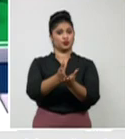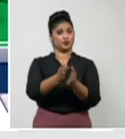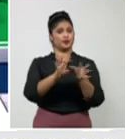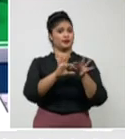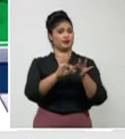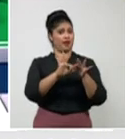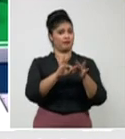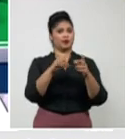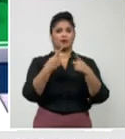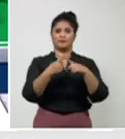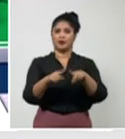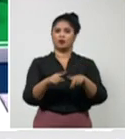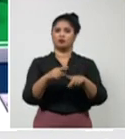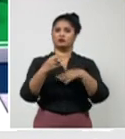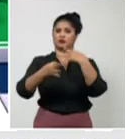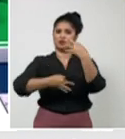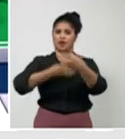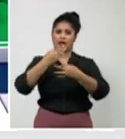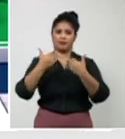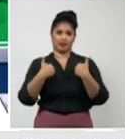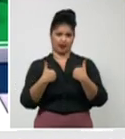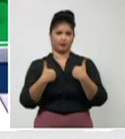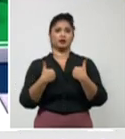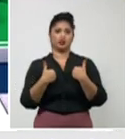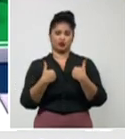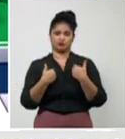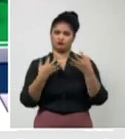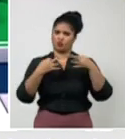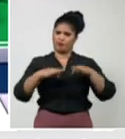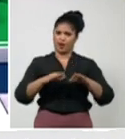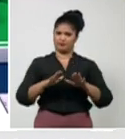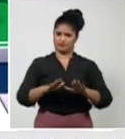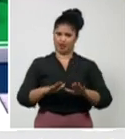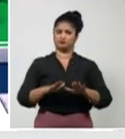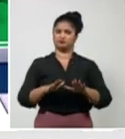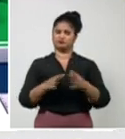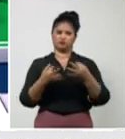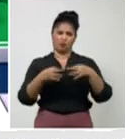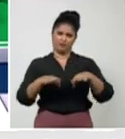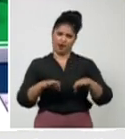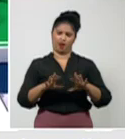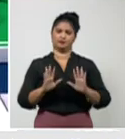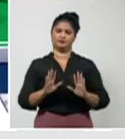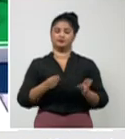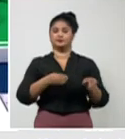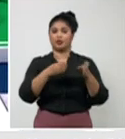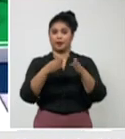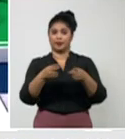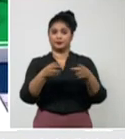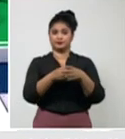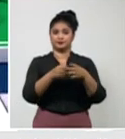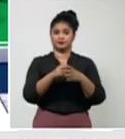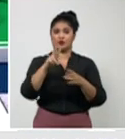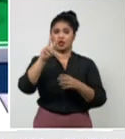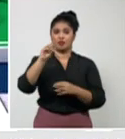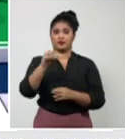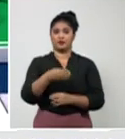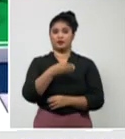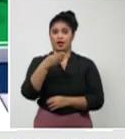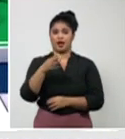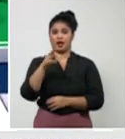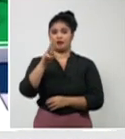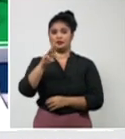Lisset que con una evolución estable. De 20 a 39, 286 personas